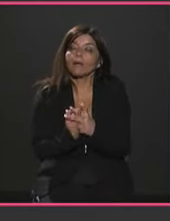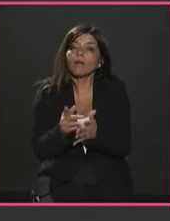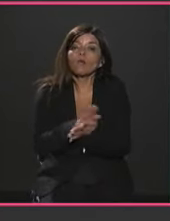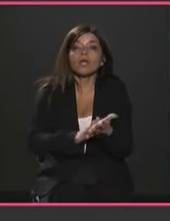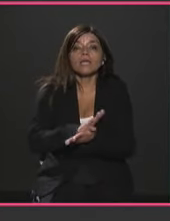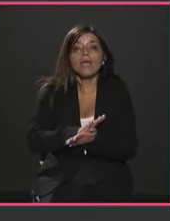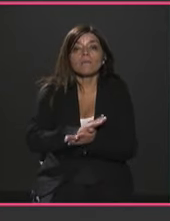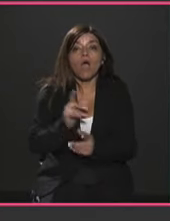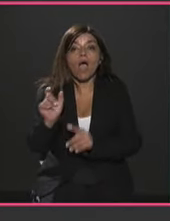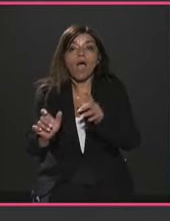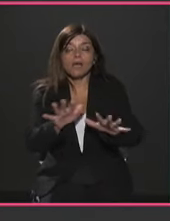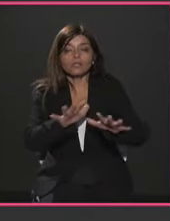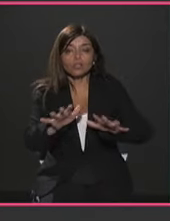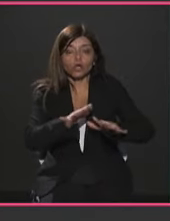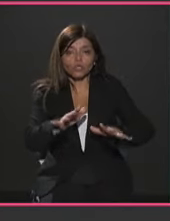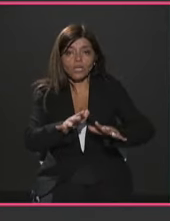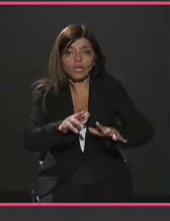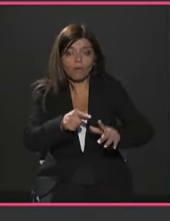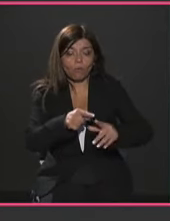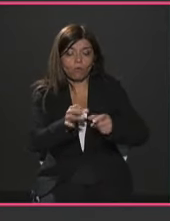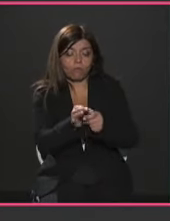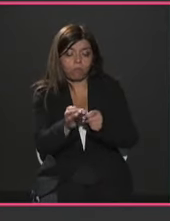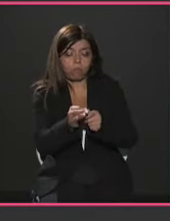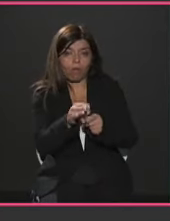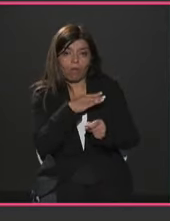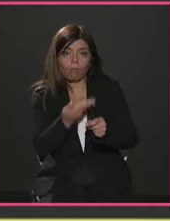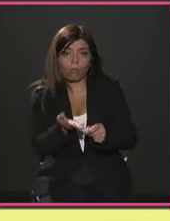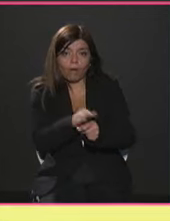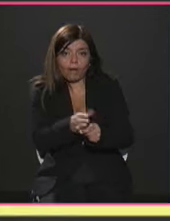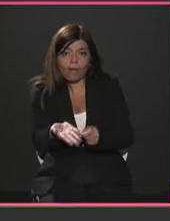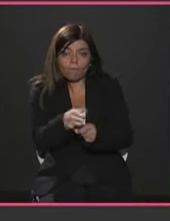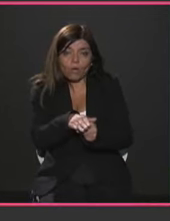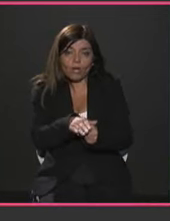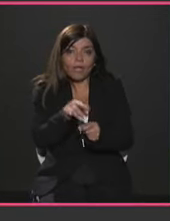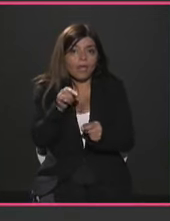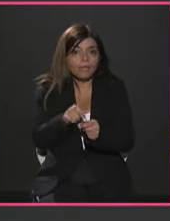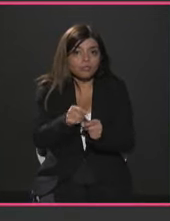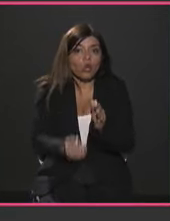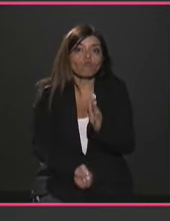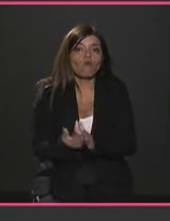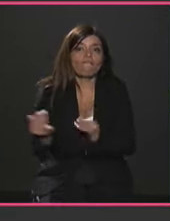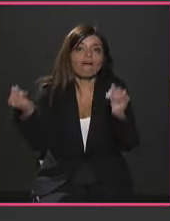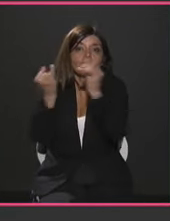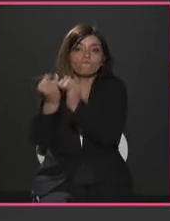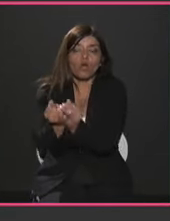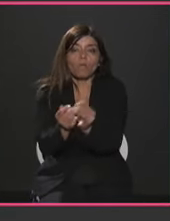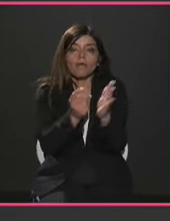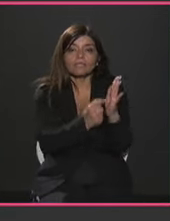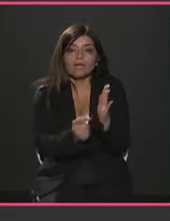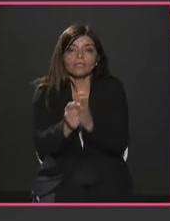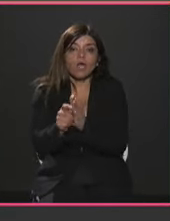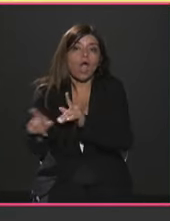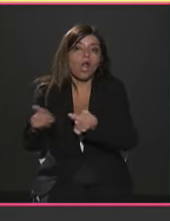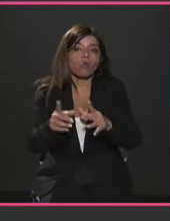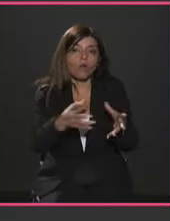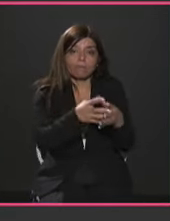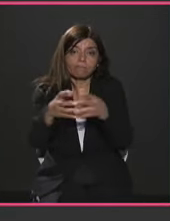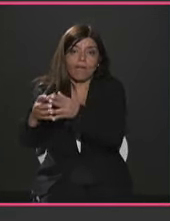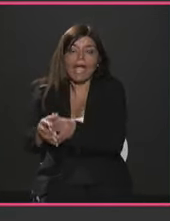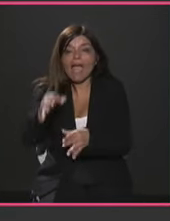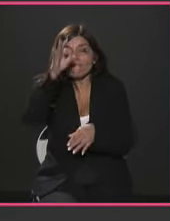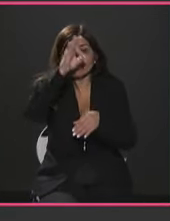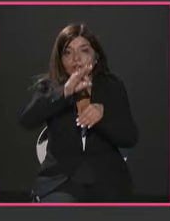compuestos que son capaces de matar a las células senescentes eso podría ofrecer una nueva ruta terapéutica para un conjunto de enfermedades Y